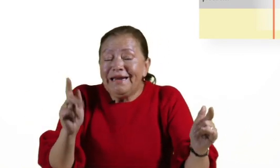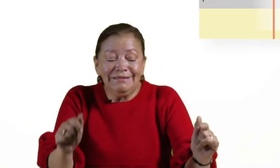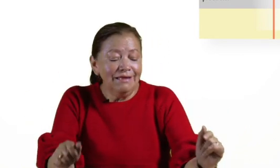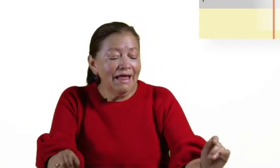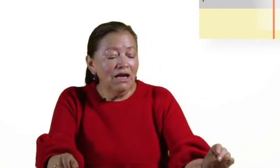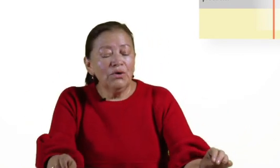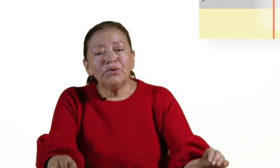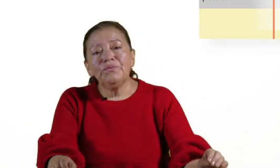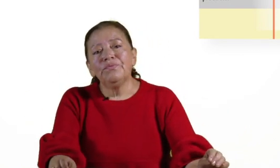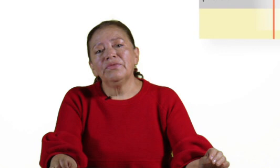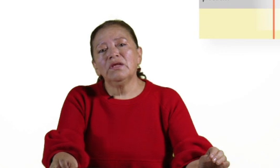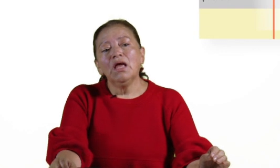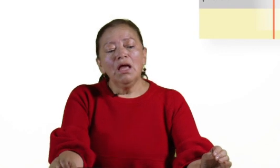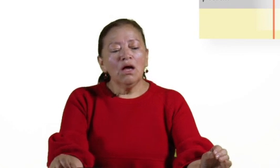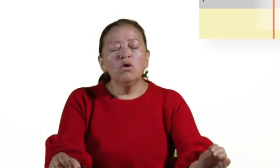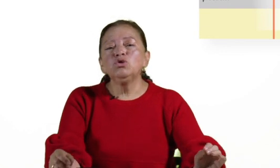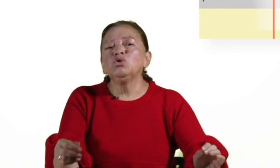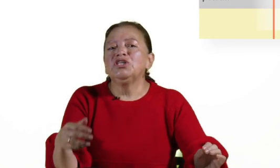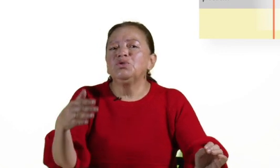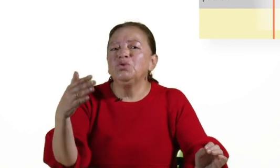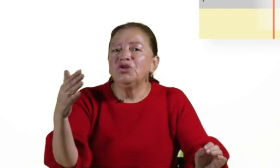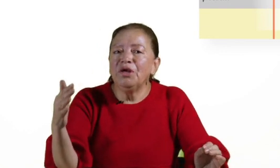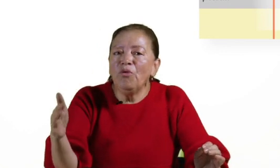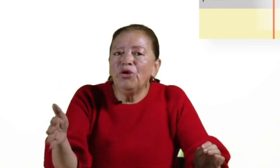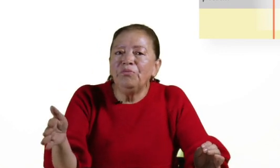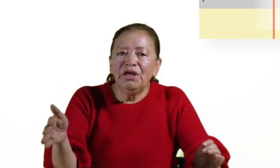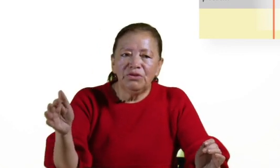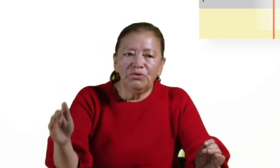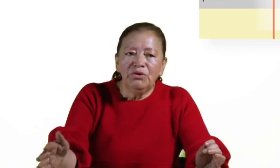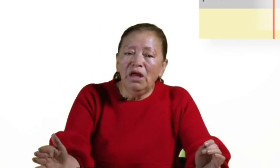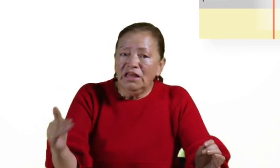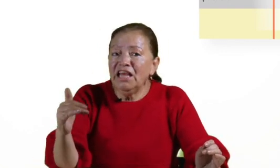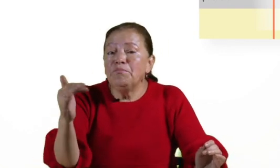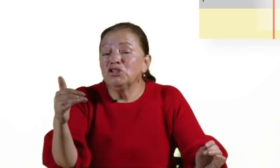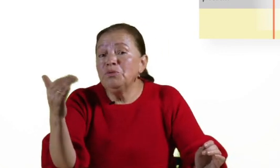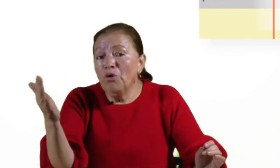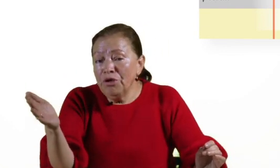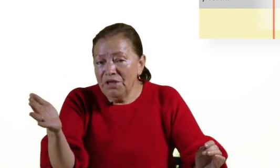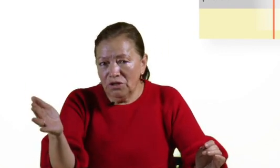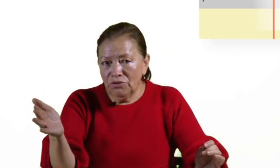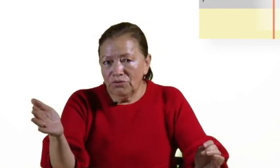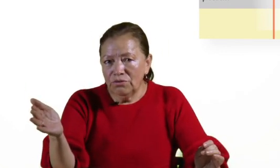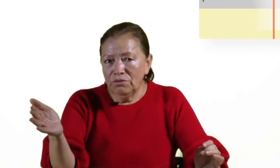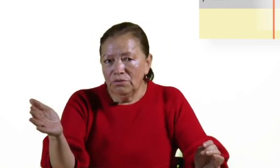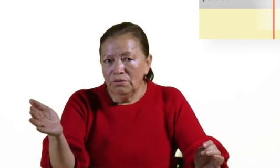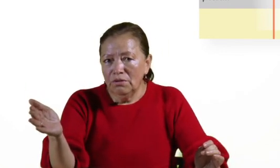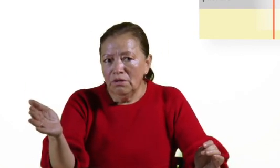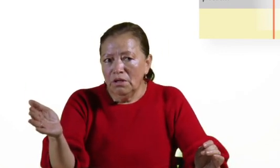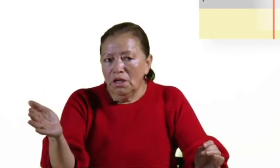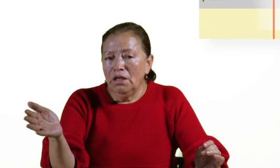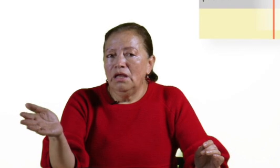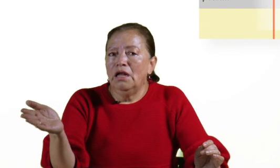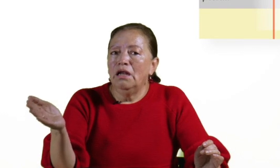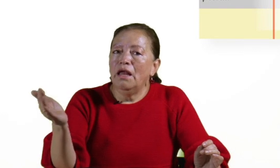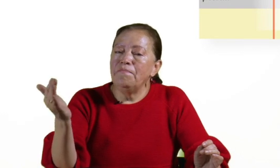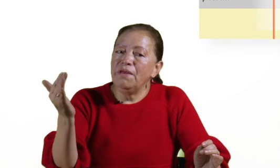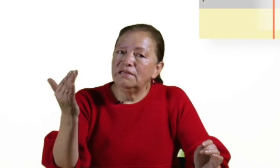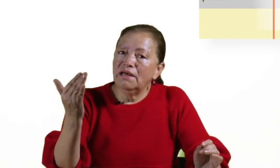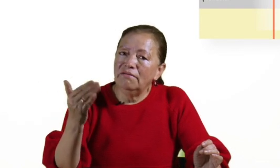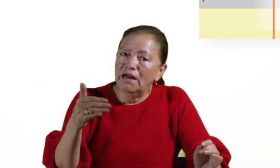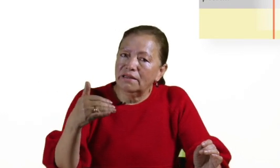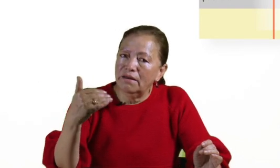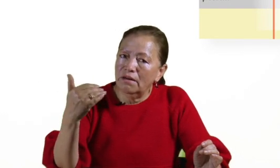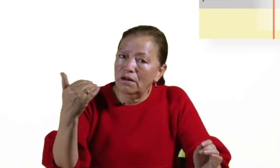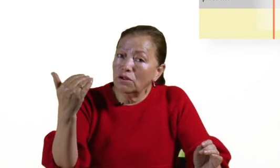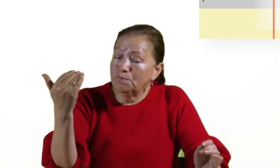Cuando aparece Taylor con sus estudios de movimientos, tiempos y movimientos, y él